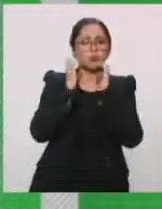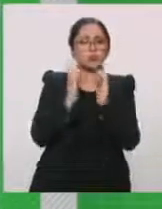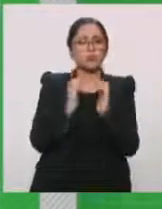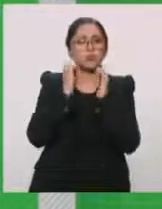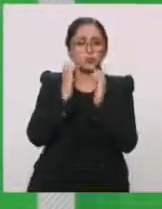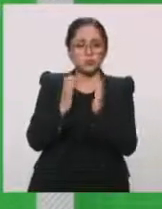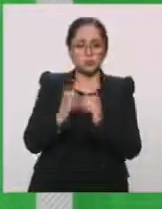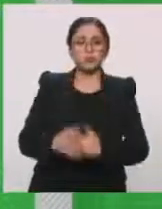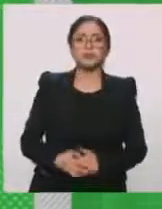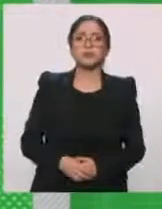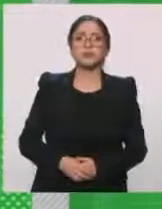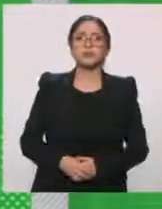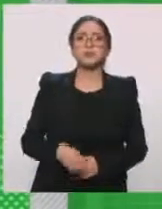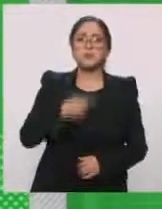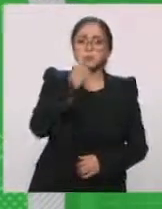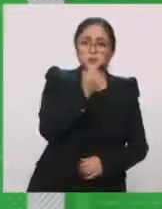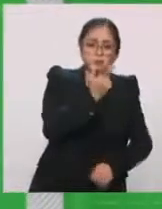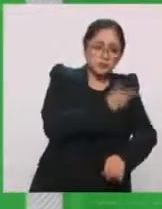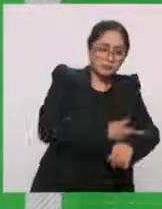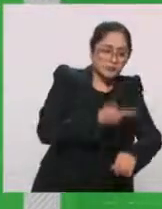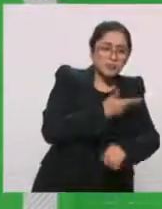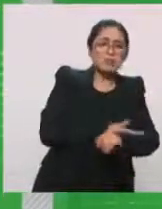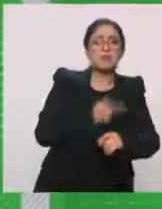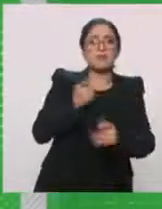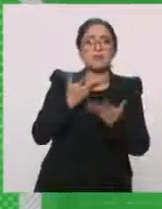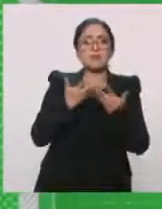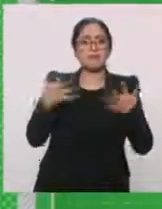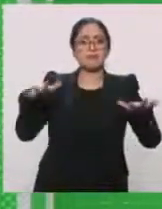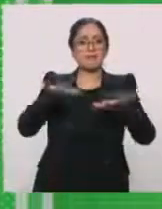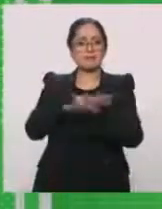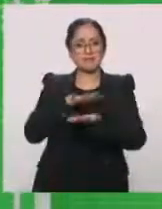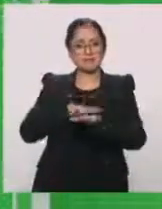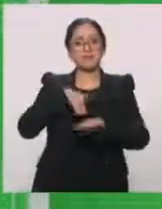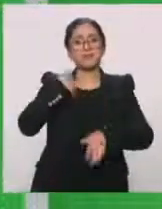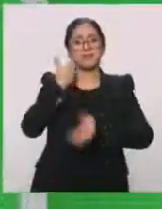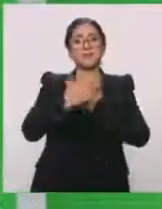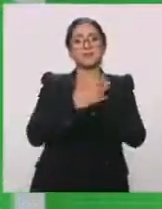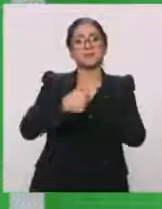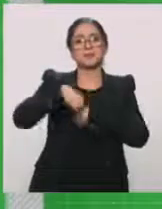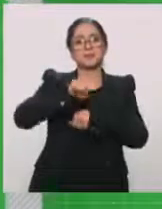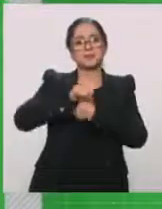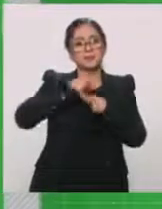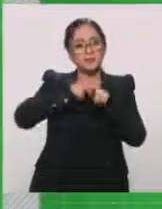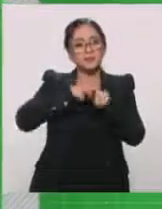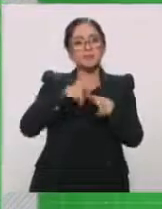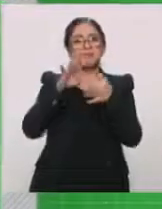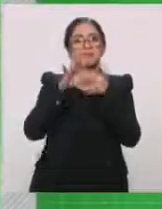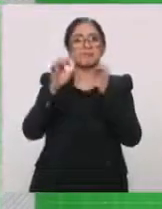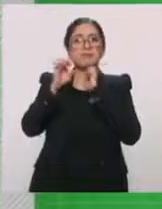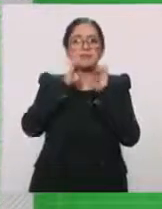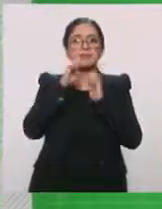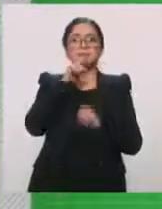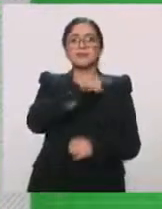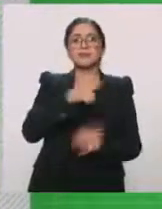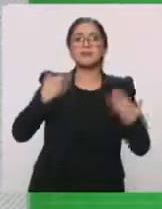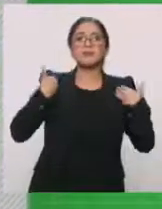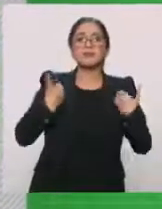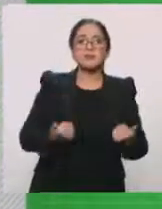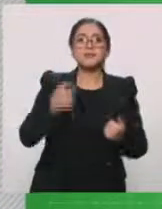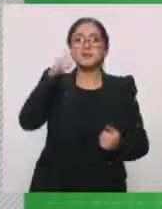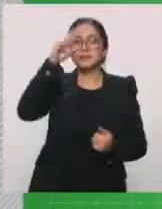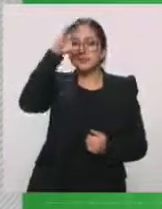pequeñas acciones, grandes cambios, sin lugar a dudas. Muchísimas gracias por tu participación. Nos vemos la siguiente semana con más información de ciencia ambiental. Excelente